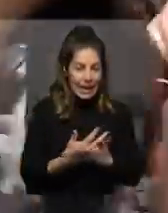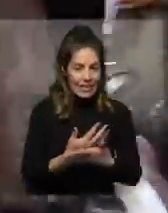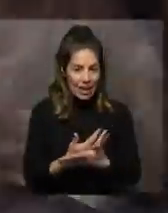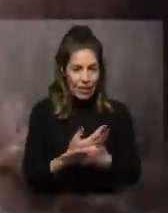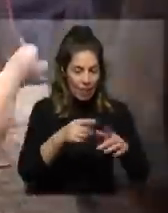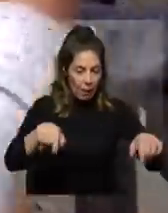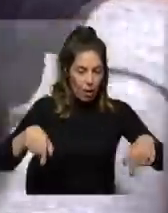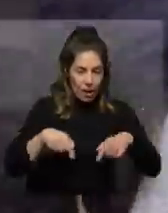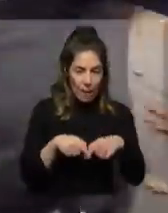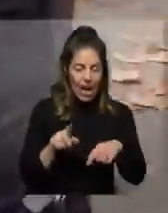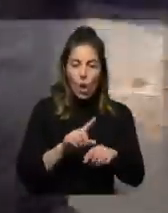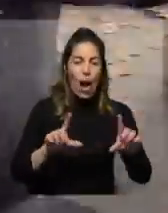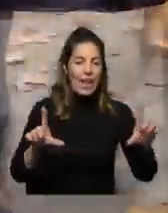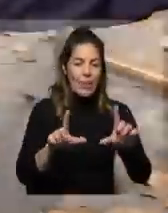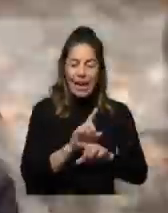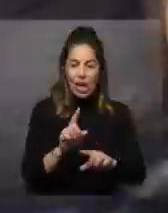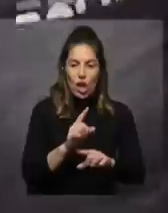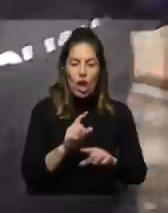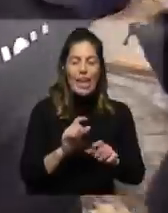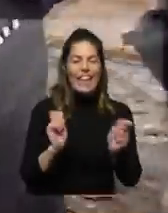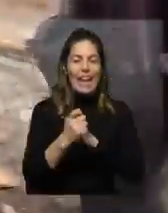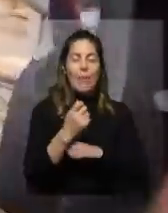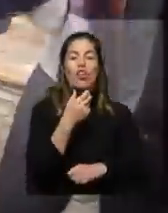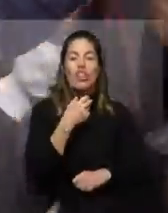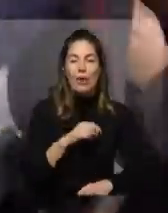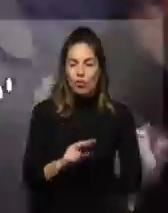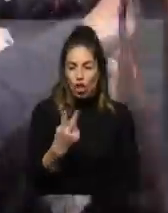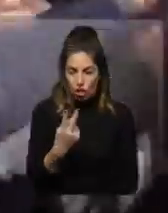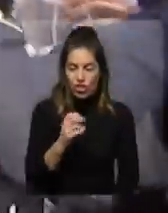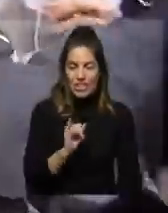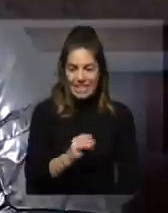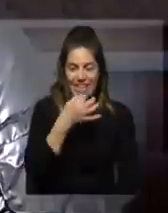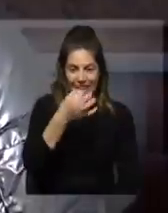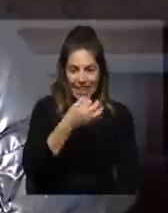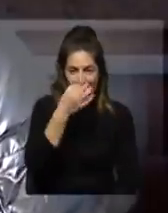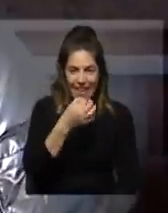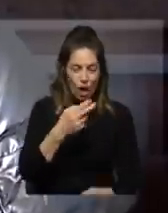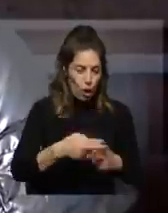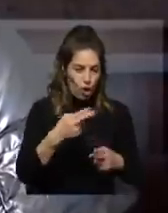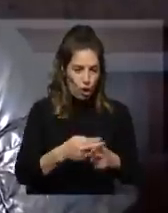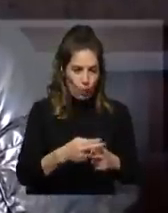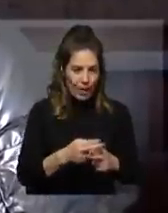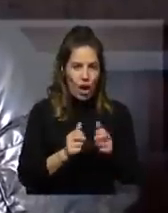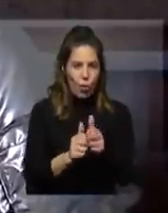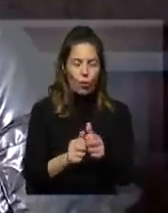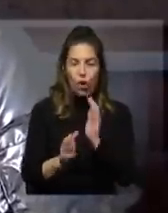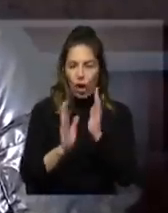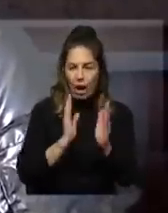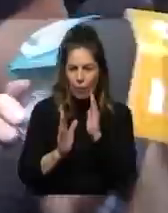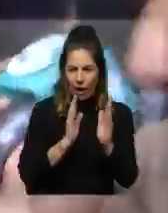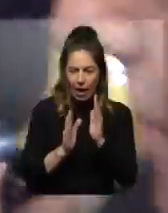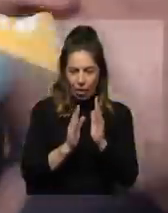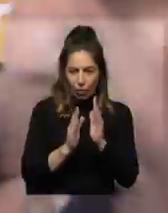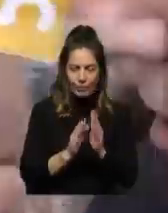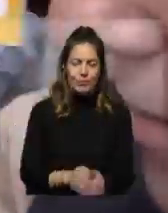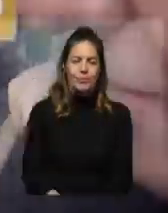cámara gesell sin imagen y con voces distorsionadas Solo dos declararán con su nombre y frente a las defensas El joven Jonathan más tropierro y la militante